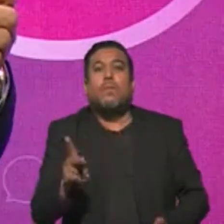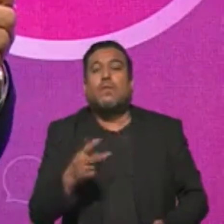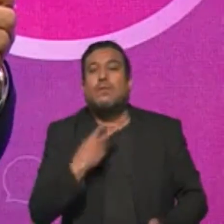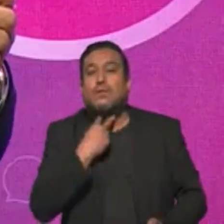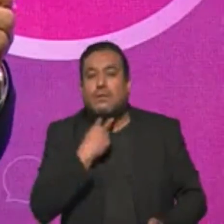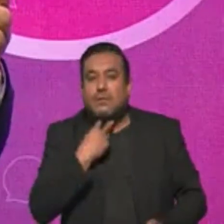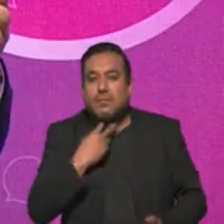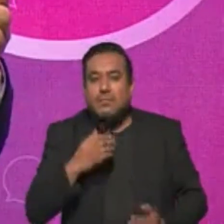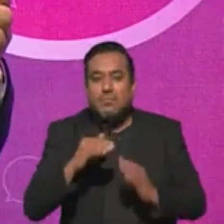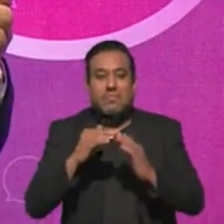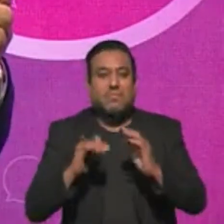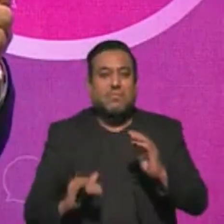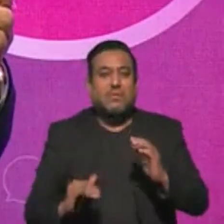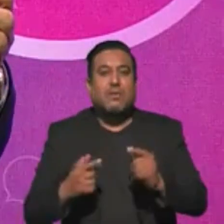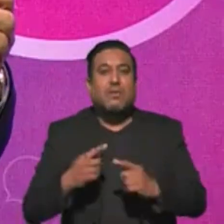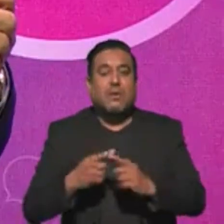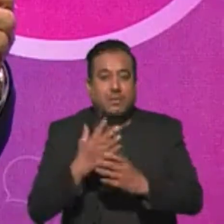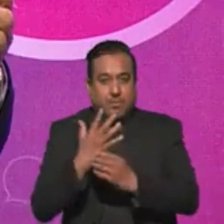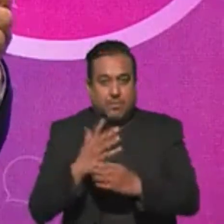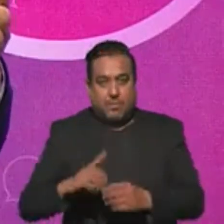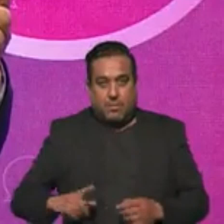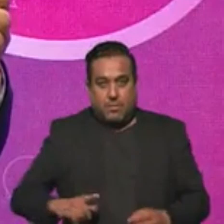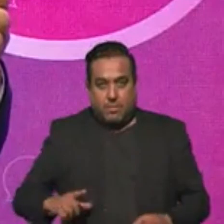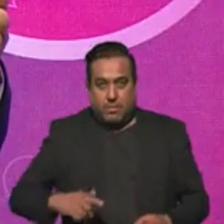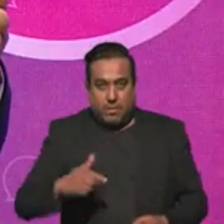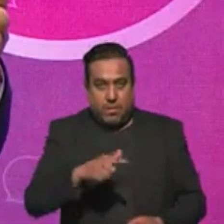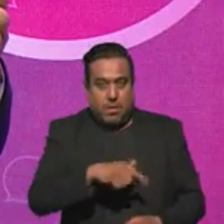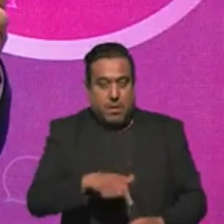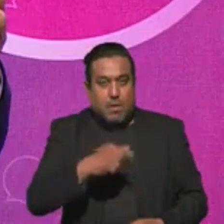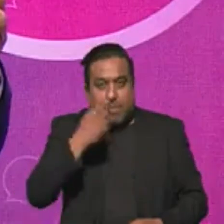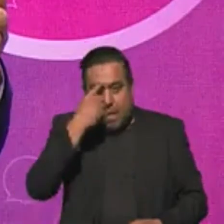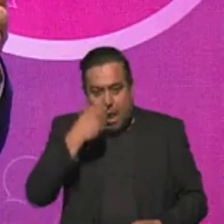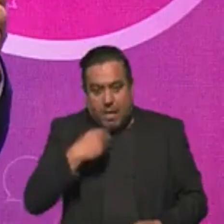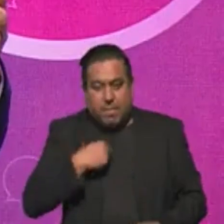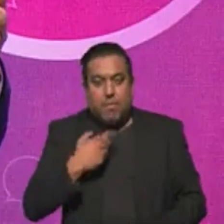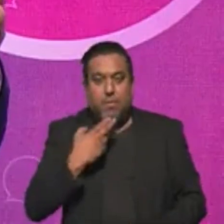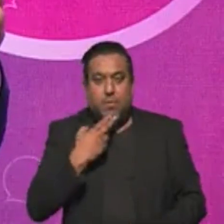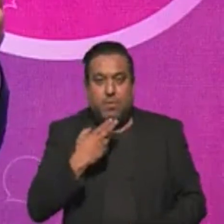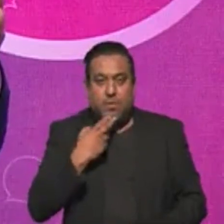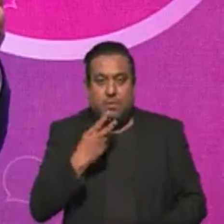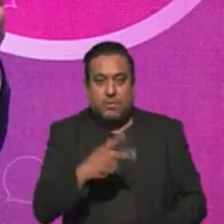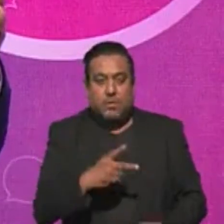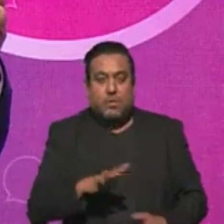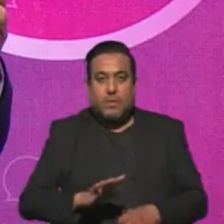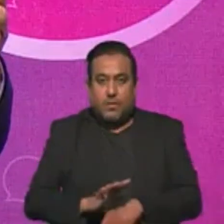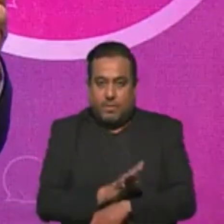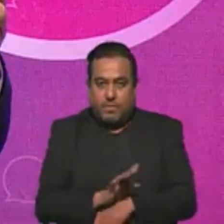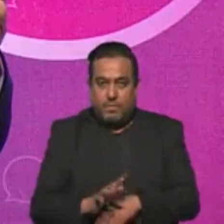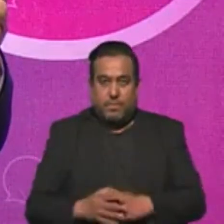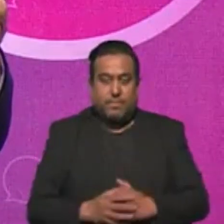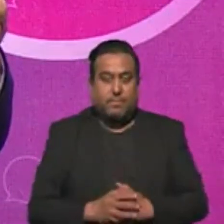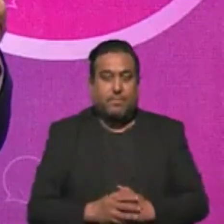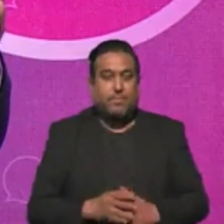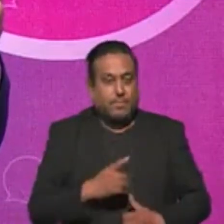aumentando bajo el gobierno que solo ve por ellos y sus beneficios debemos atender las